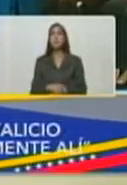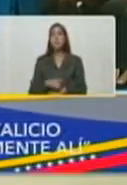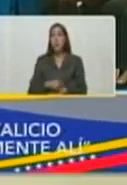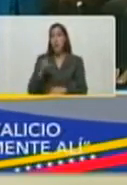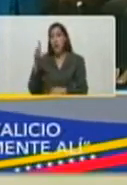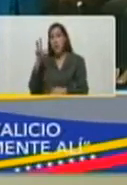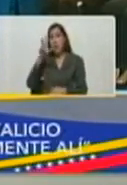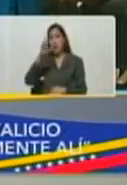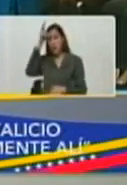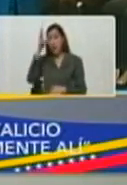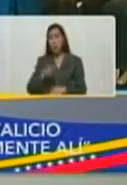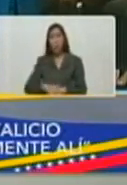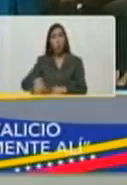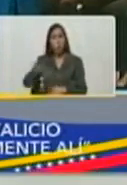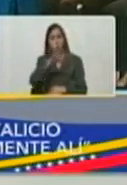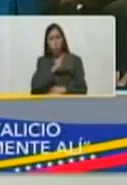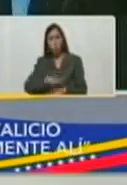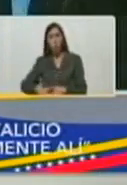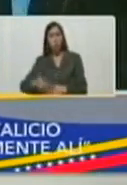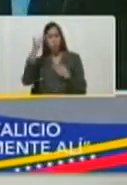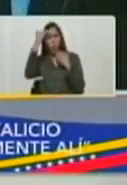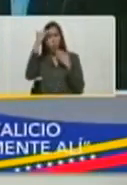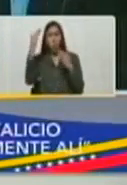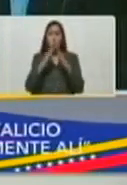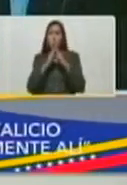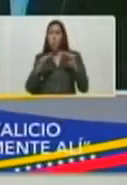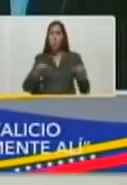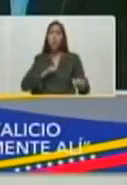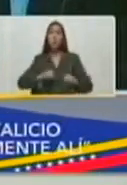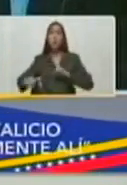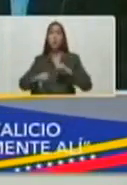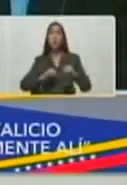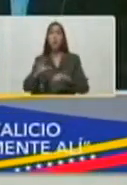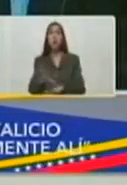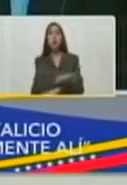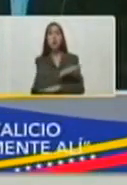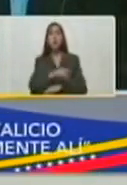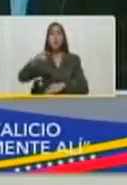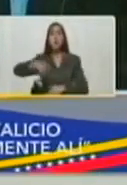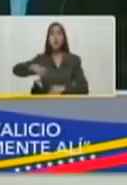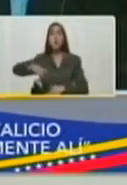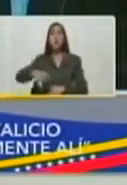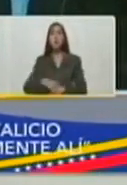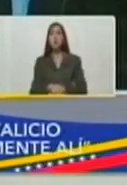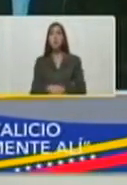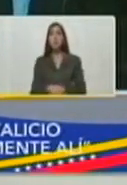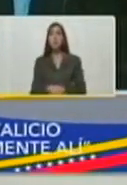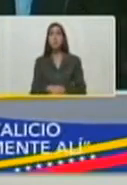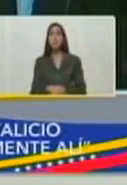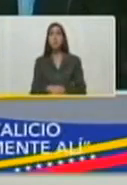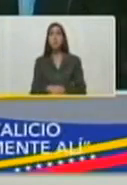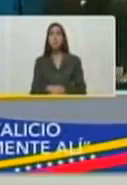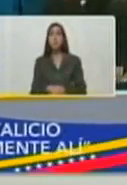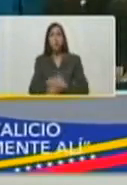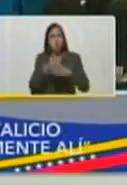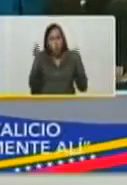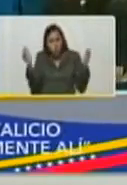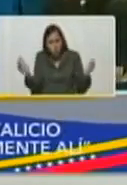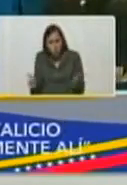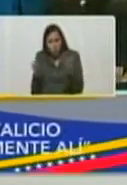país. Quiero enviarle un saludo a todo el movimiento de la canción necesaria. Hay que revitalizarlo, levantar